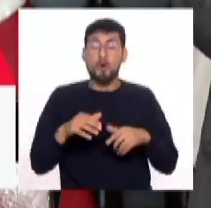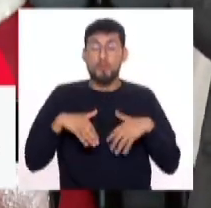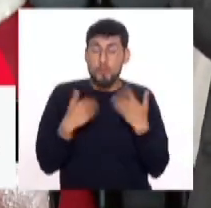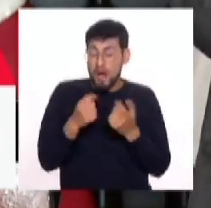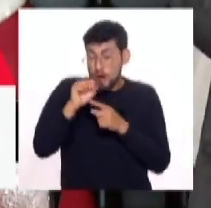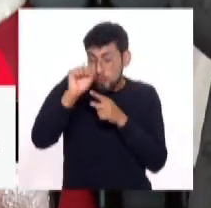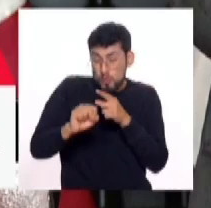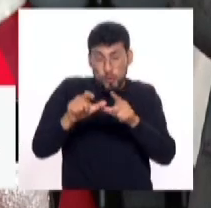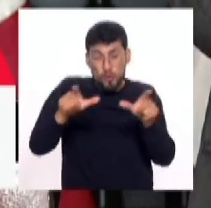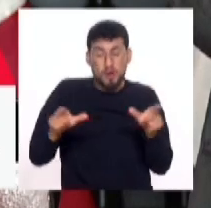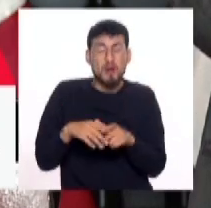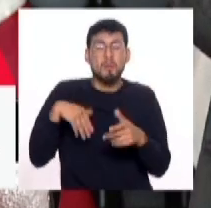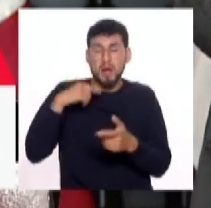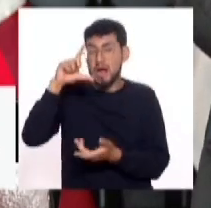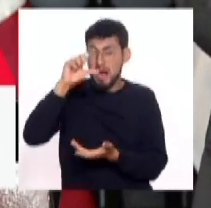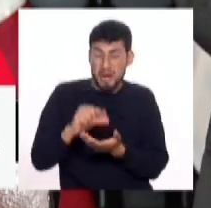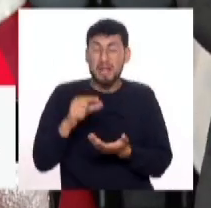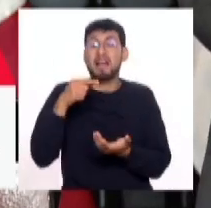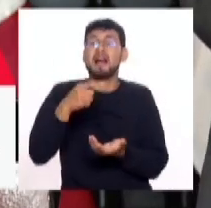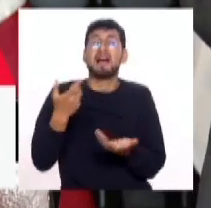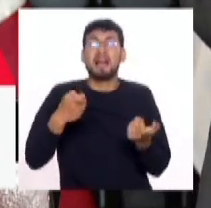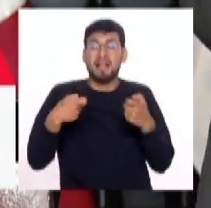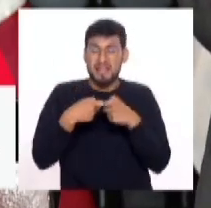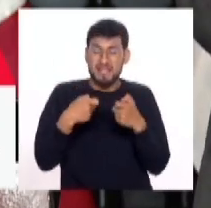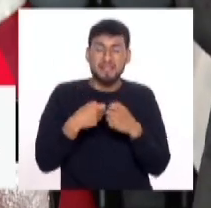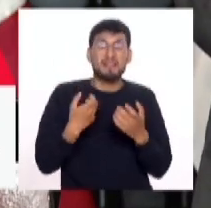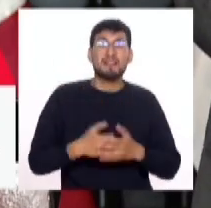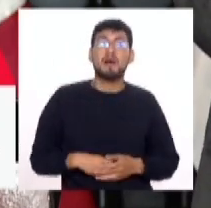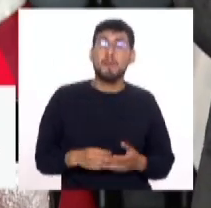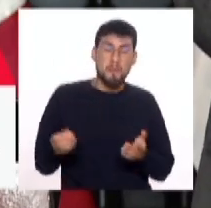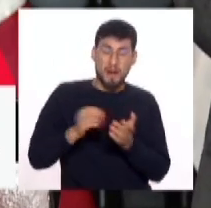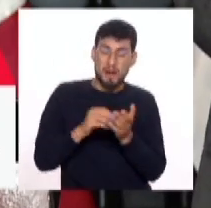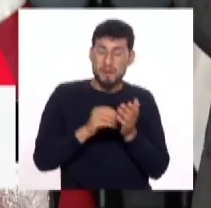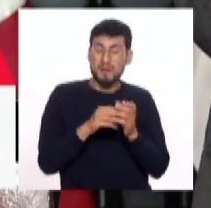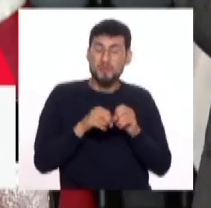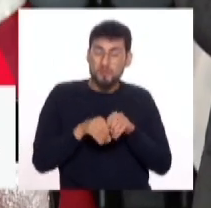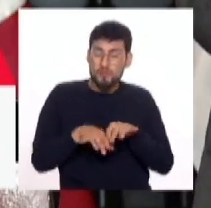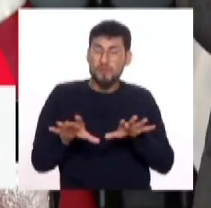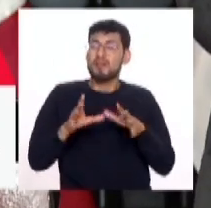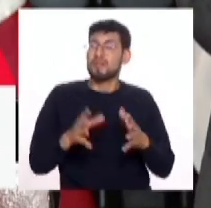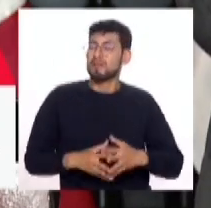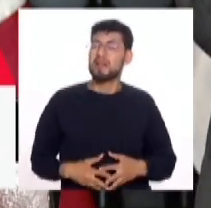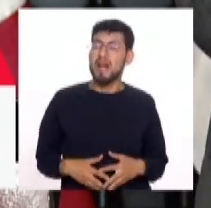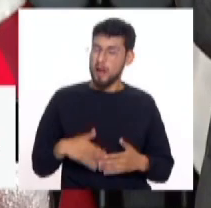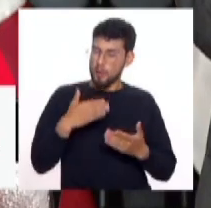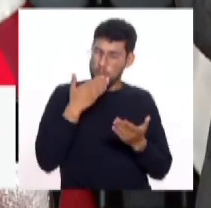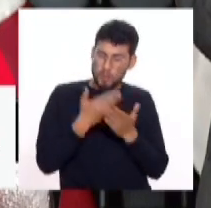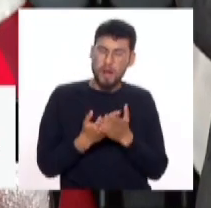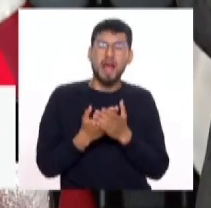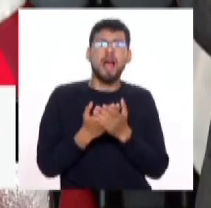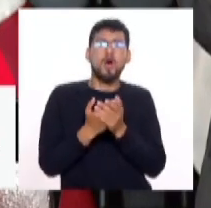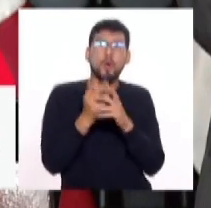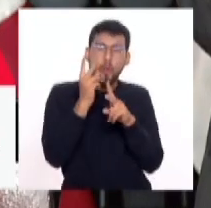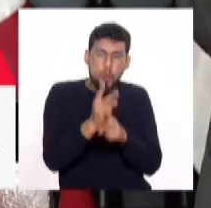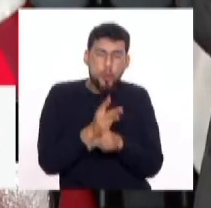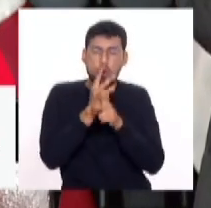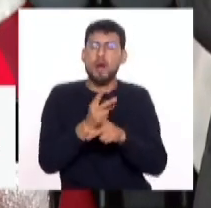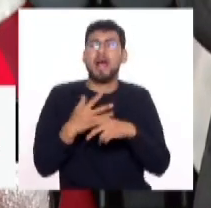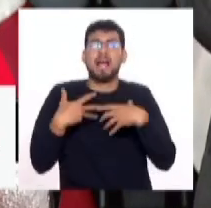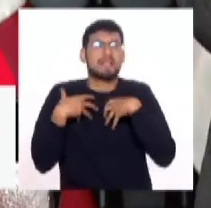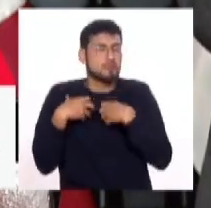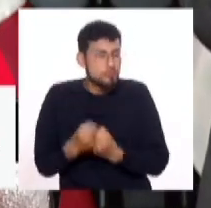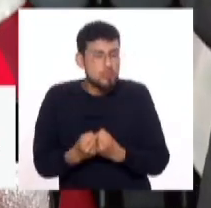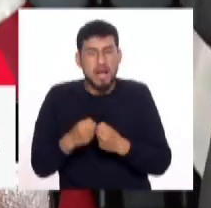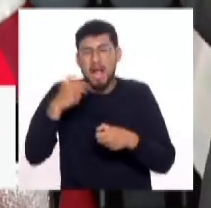permitiendo reducir costos en energía y masificando un combustible más amigable con la